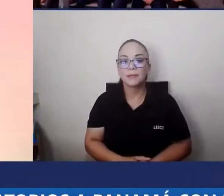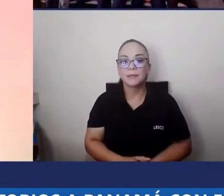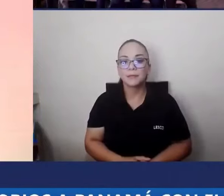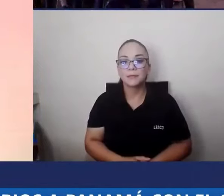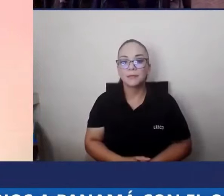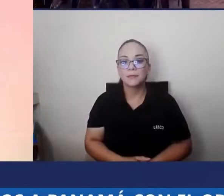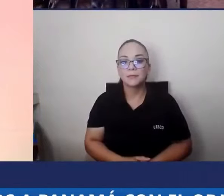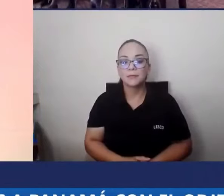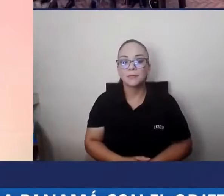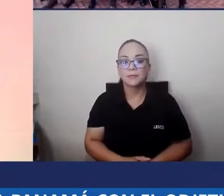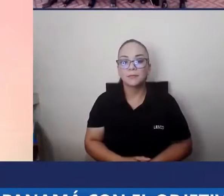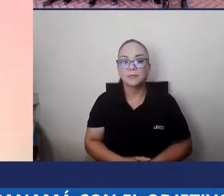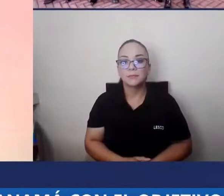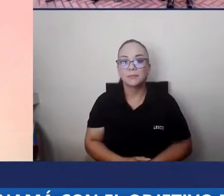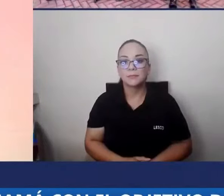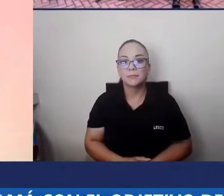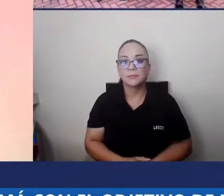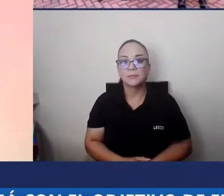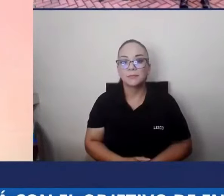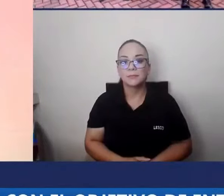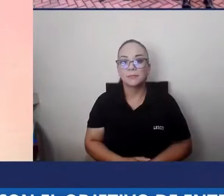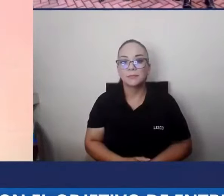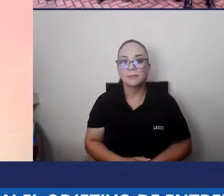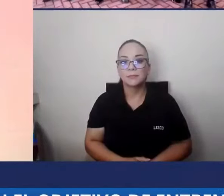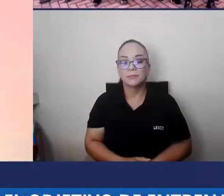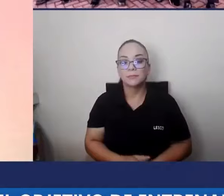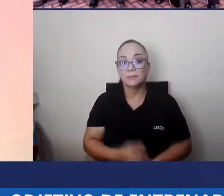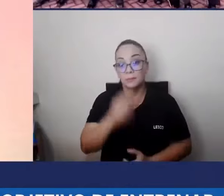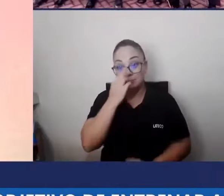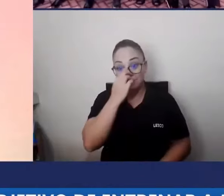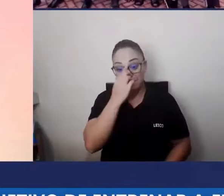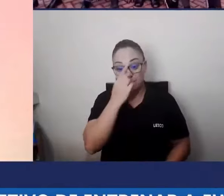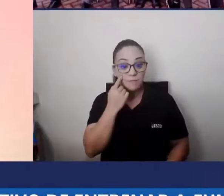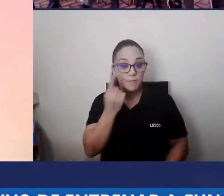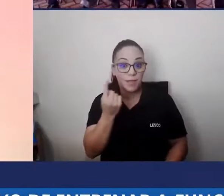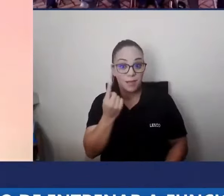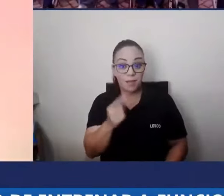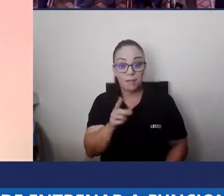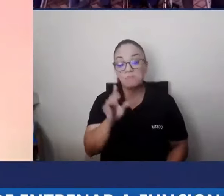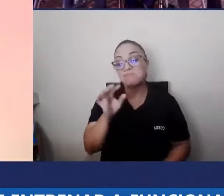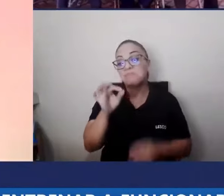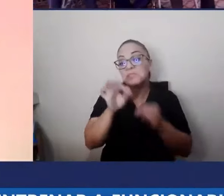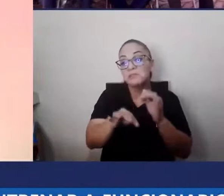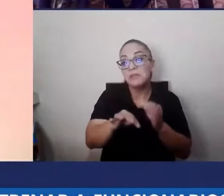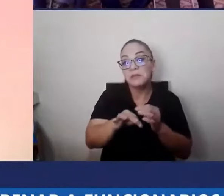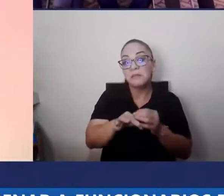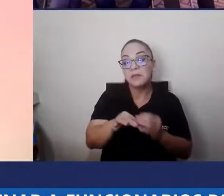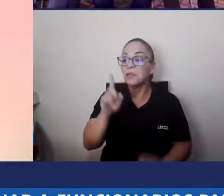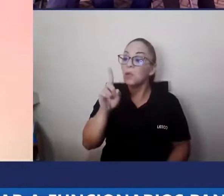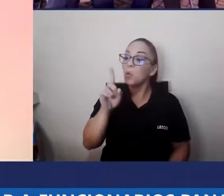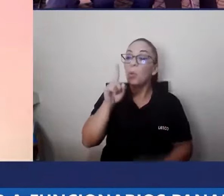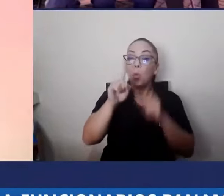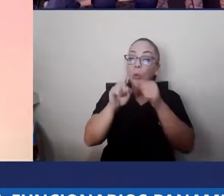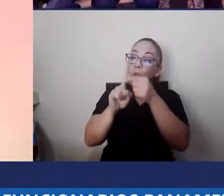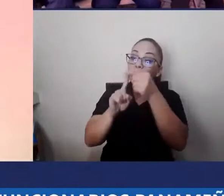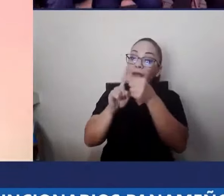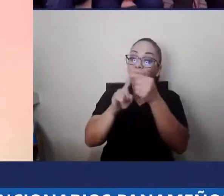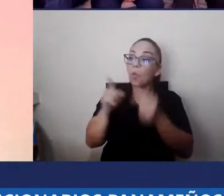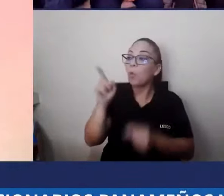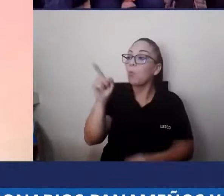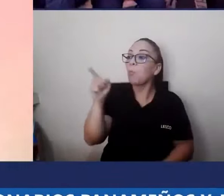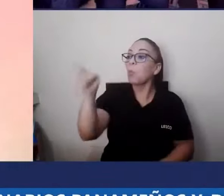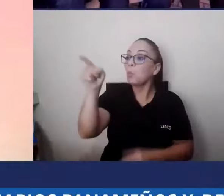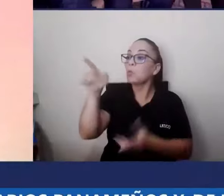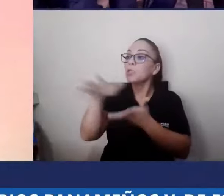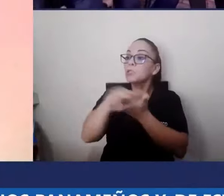Un solo dedo no destruye un colectivo de manos inmorales,